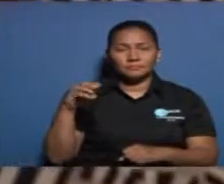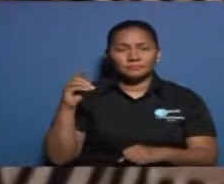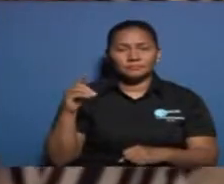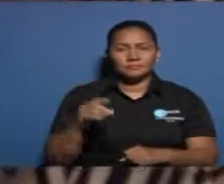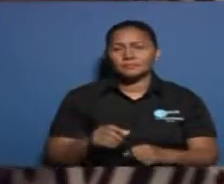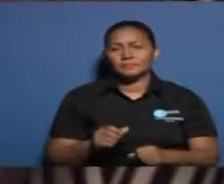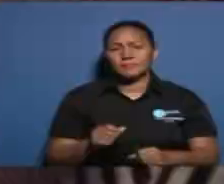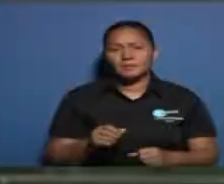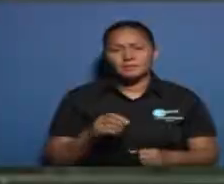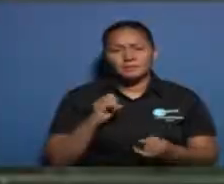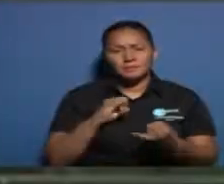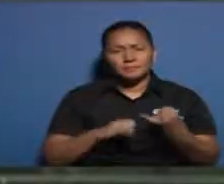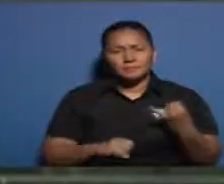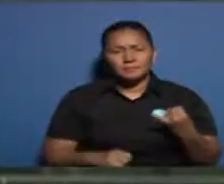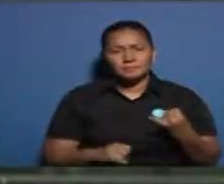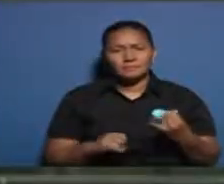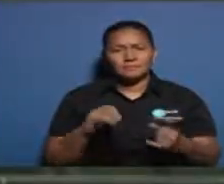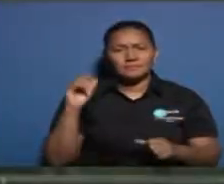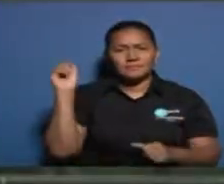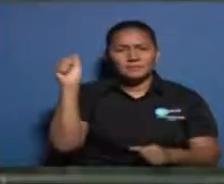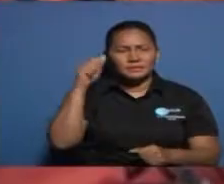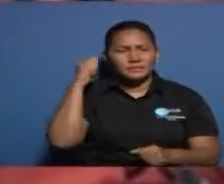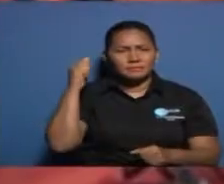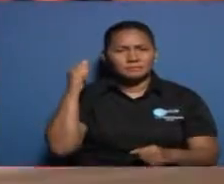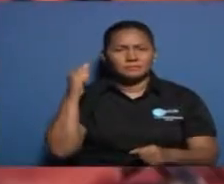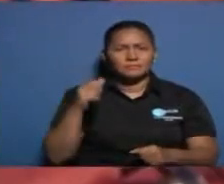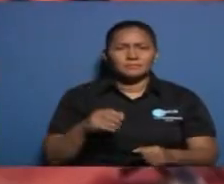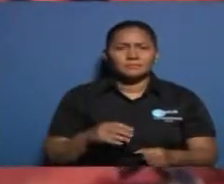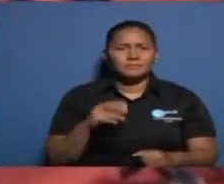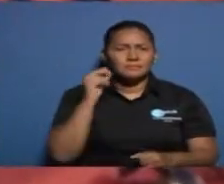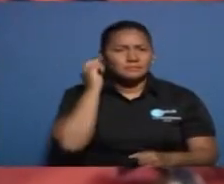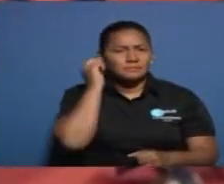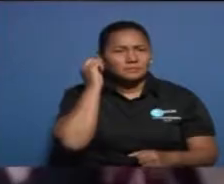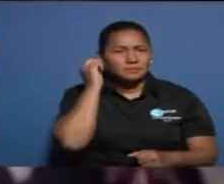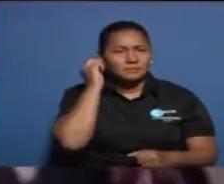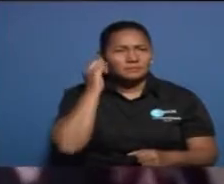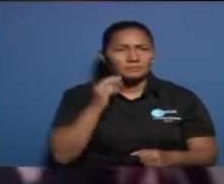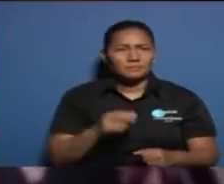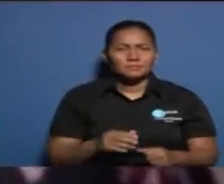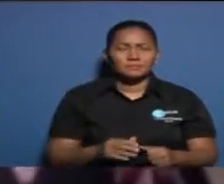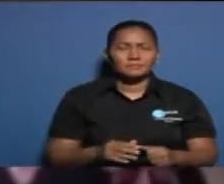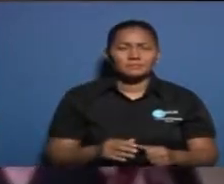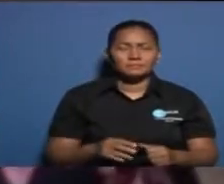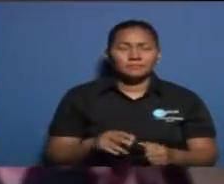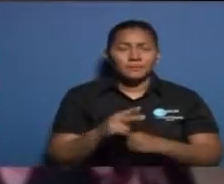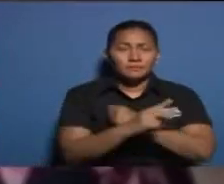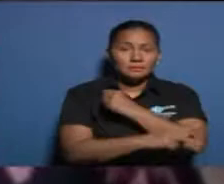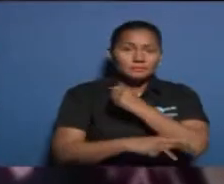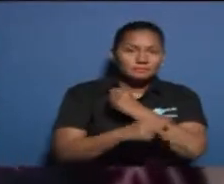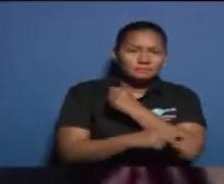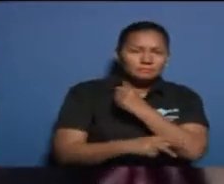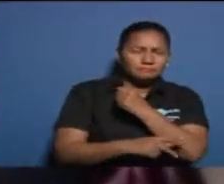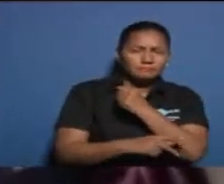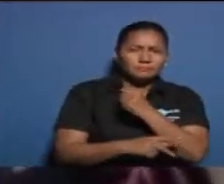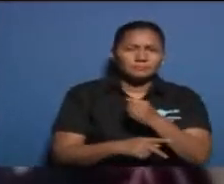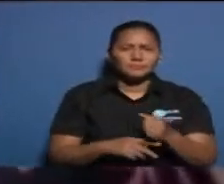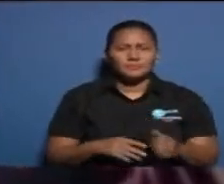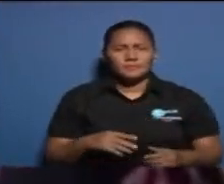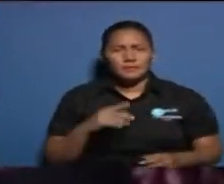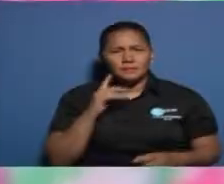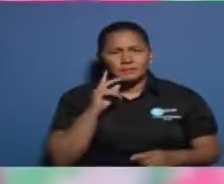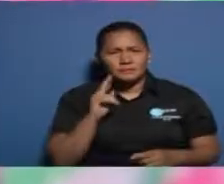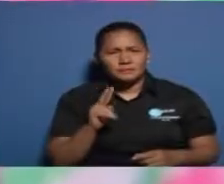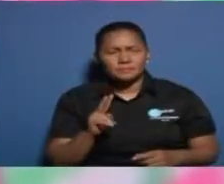violencia contra las mujeres que continúan siendo un flagelo en diferentes regiones del mundo está en nuestro país encaminado a una política de cero tolerancia